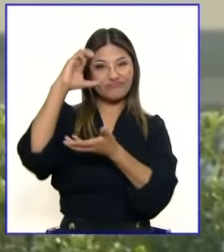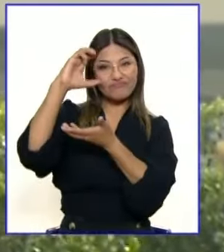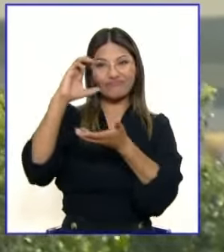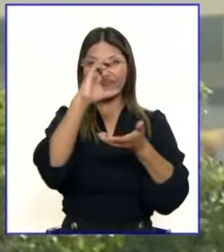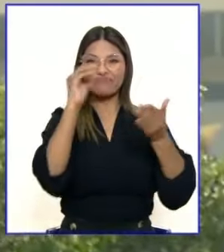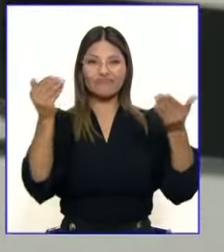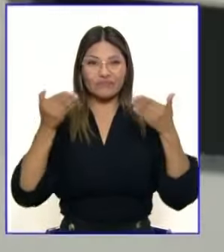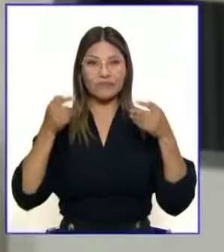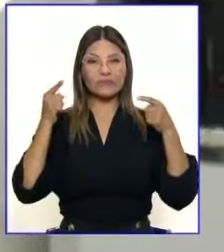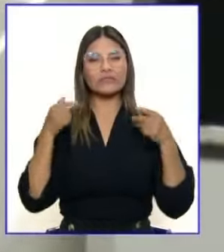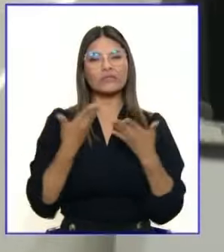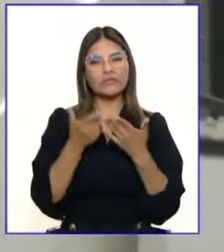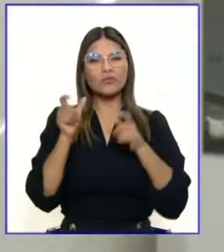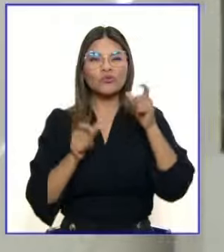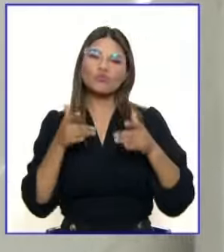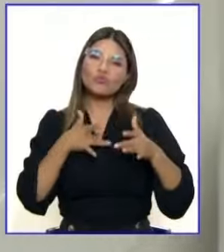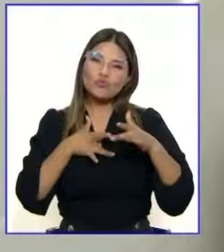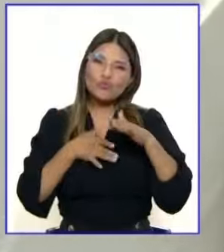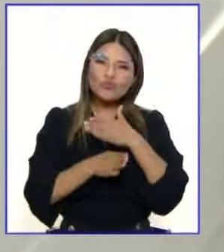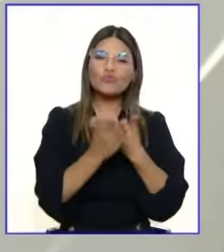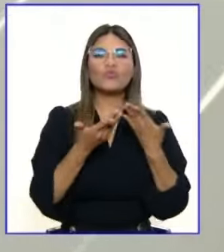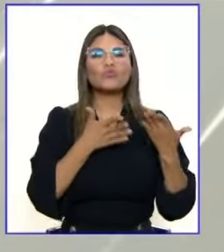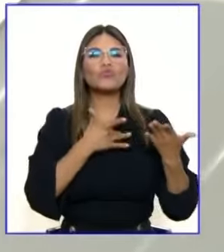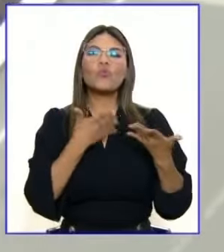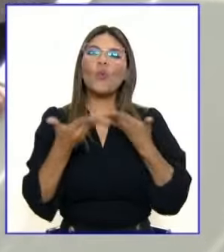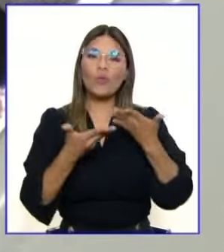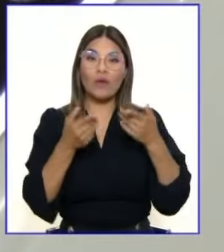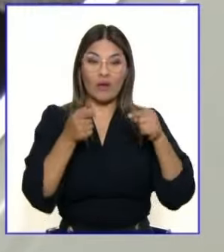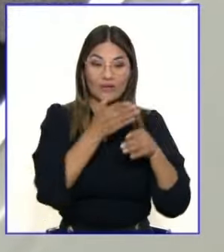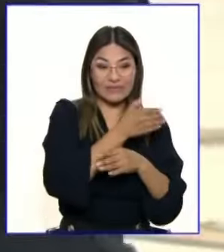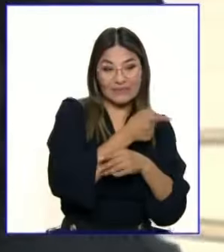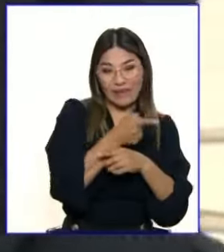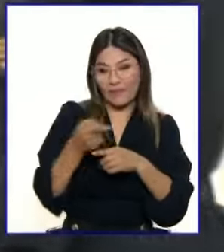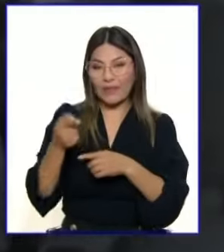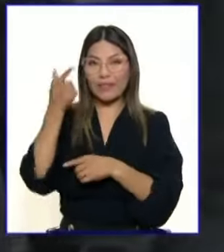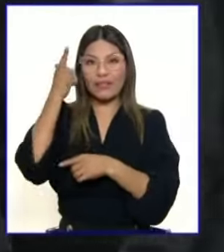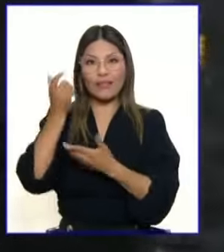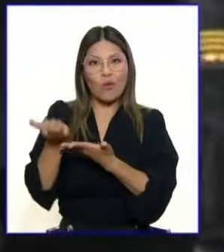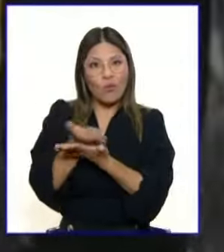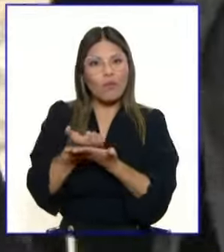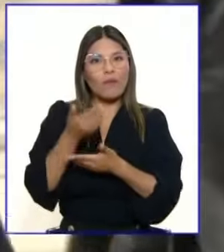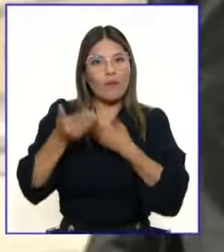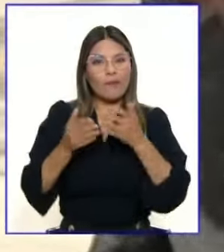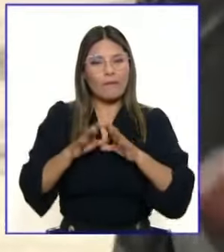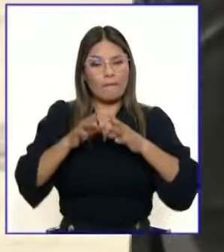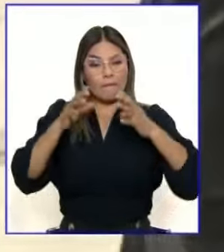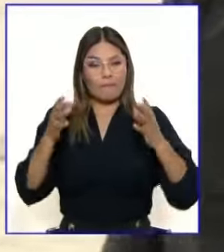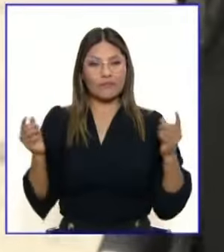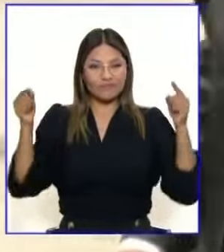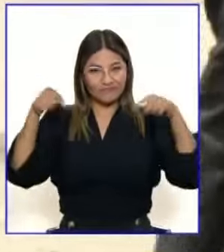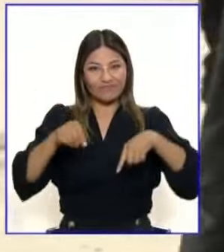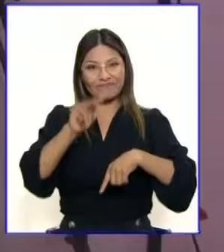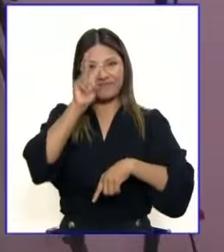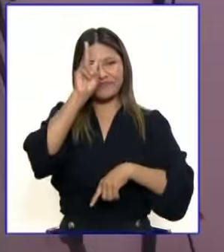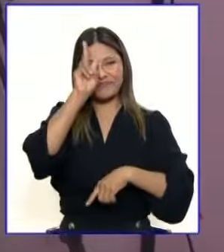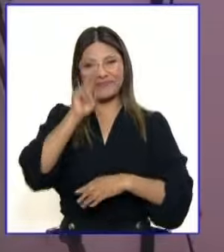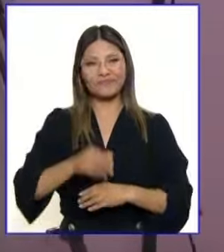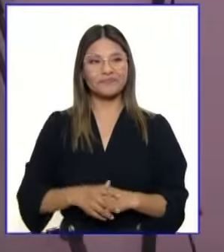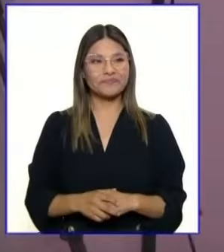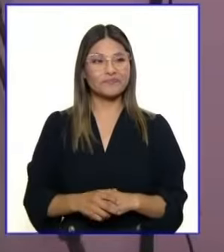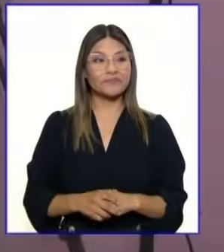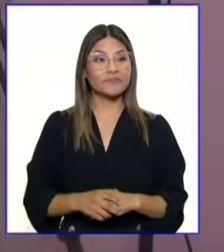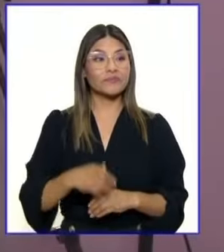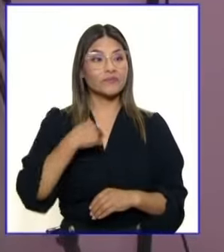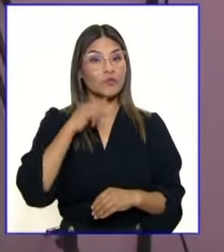la población, en el marco de la Semana de Líderes de las 21 economías más grandes del mundo que se realiza en nuestro país.